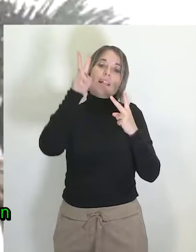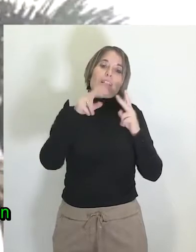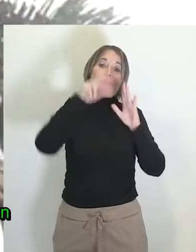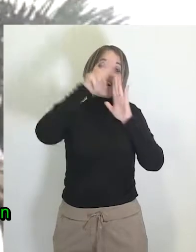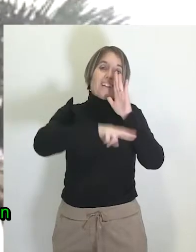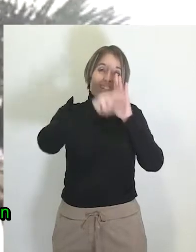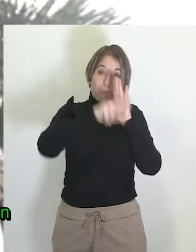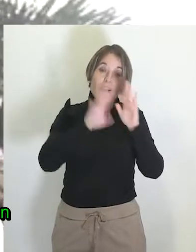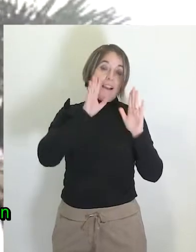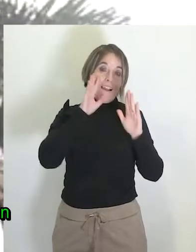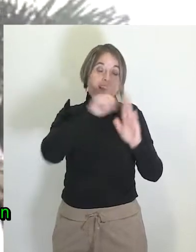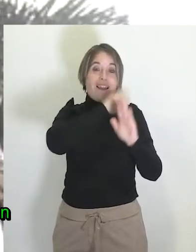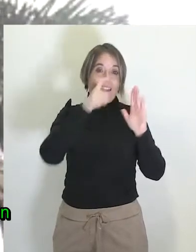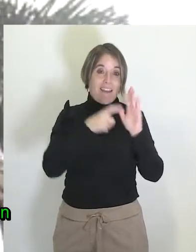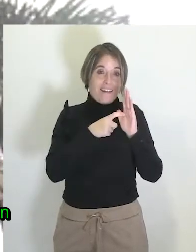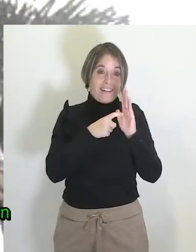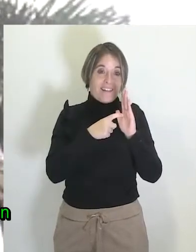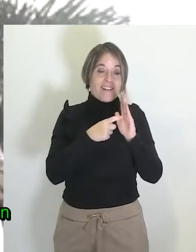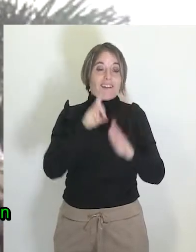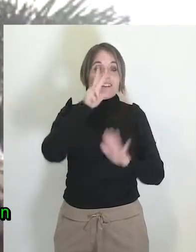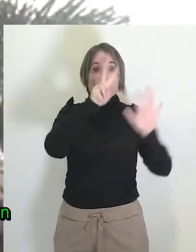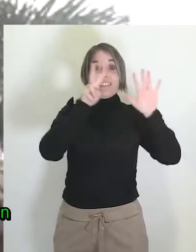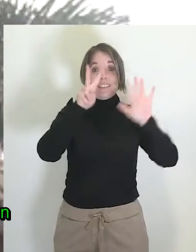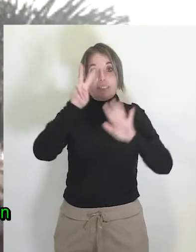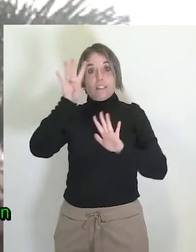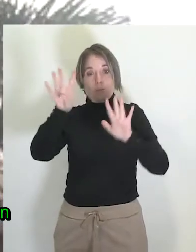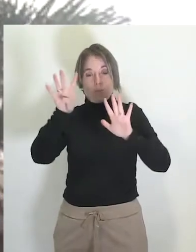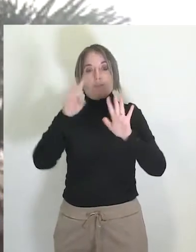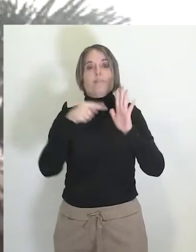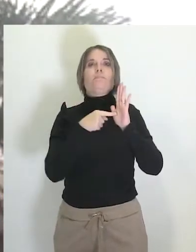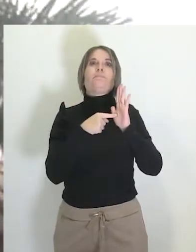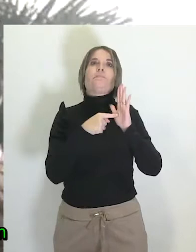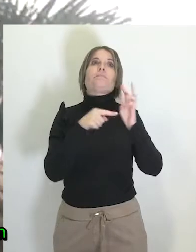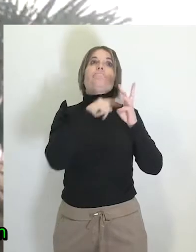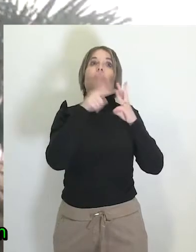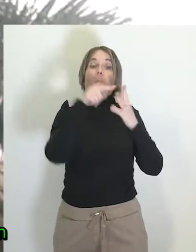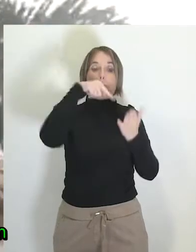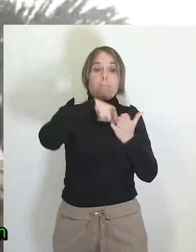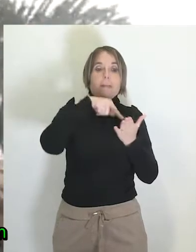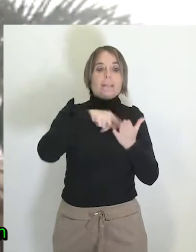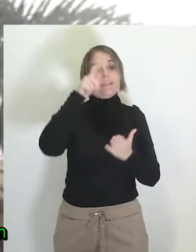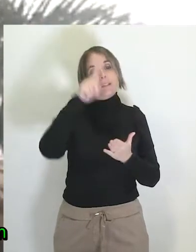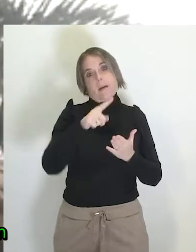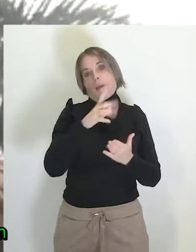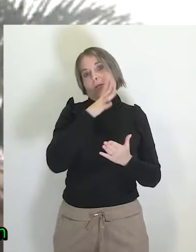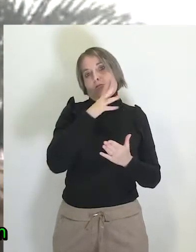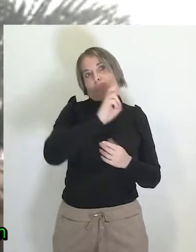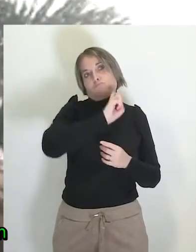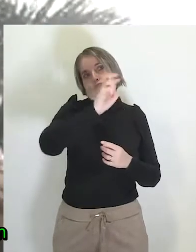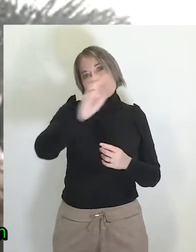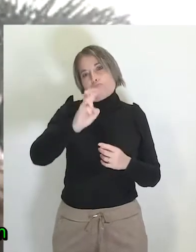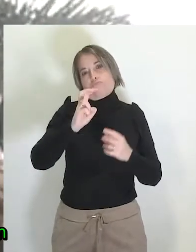la reglamentación de la ley 779, y por supuesto otras